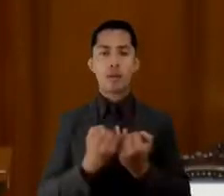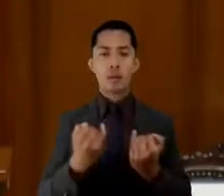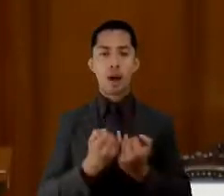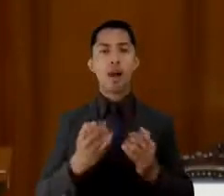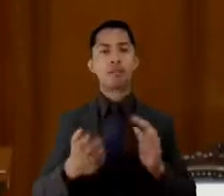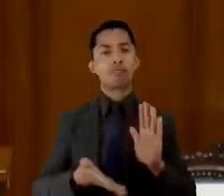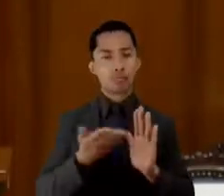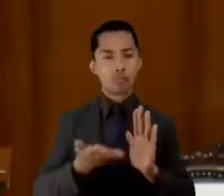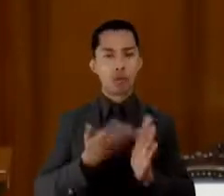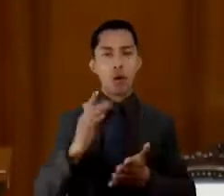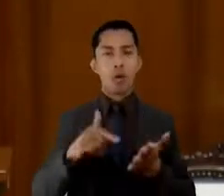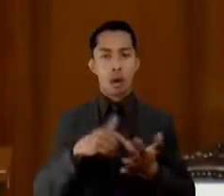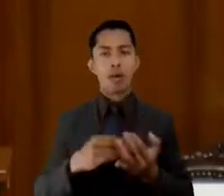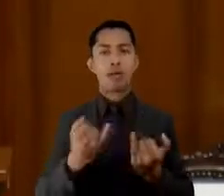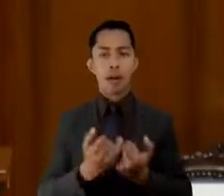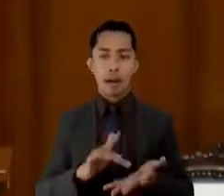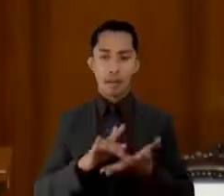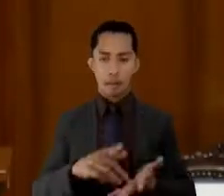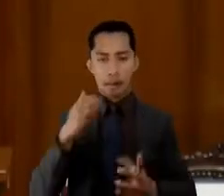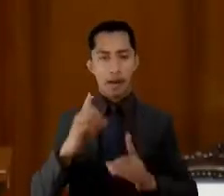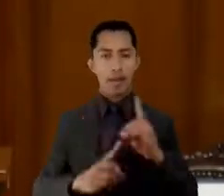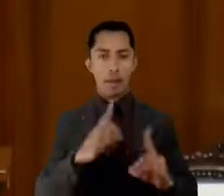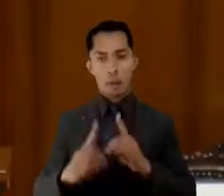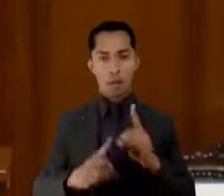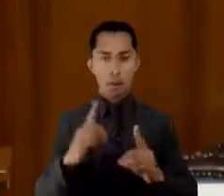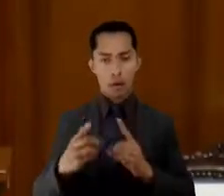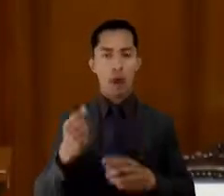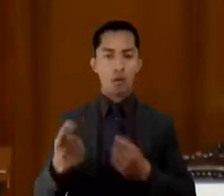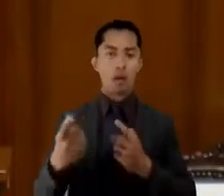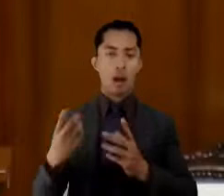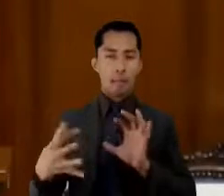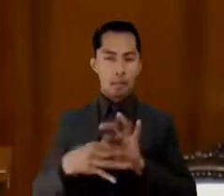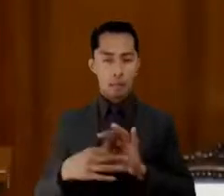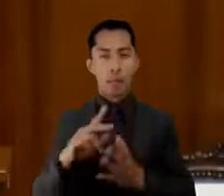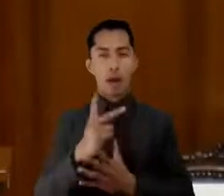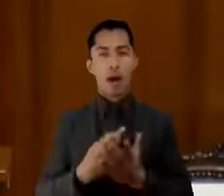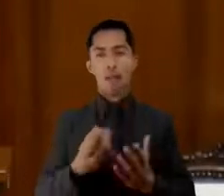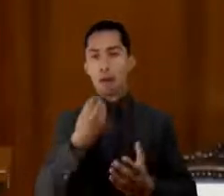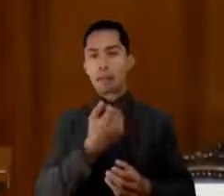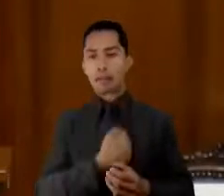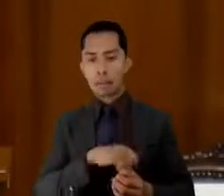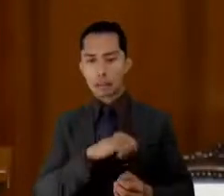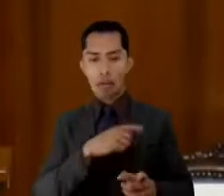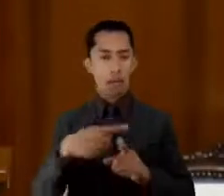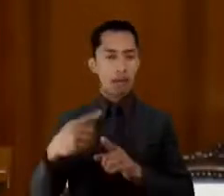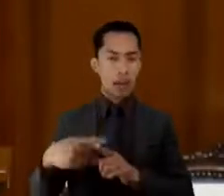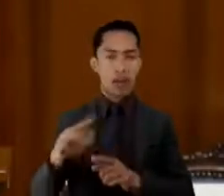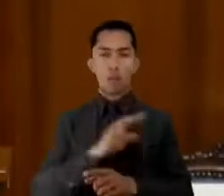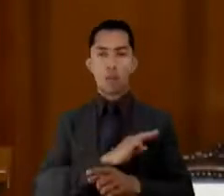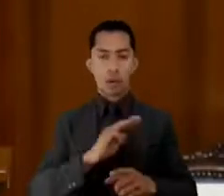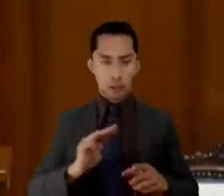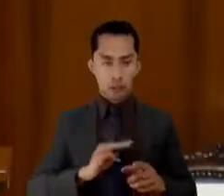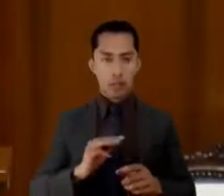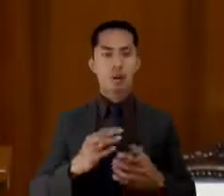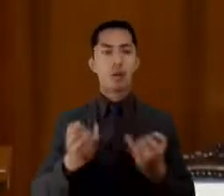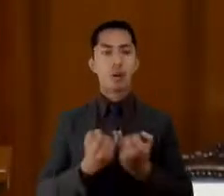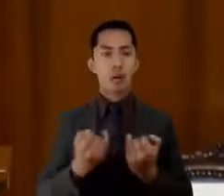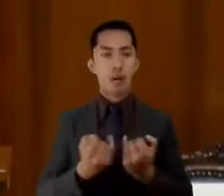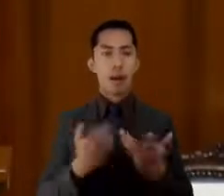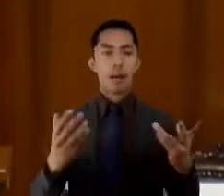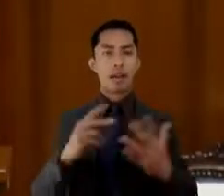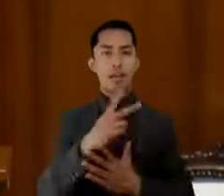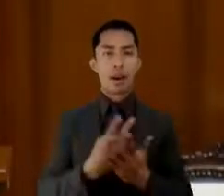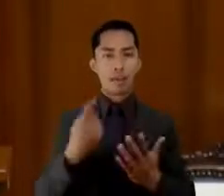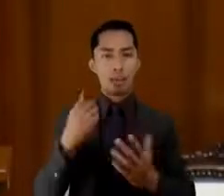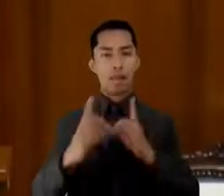infraestructura, el apoyo para el deporte adaptado, programas de nutrición y medicina deportiva en todos los municipios, la generación de programas